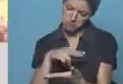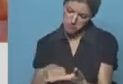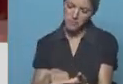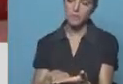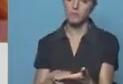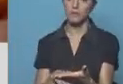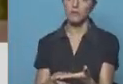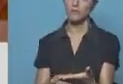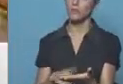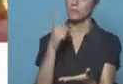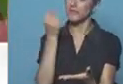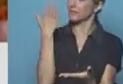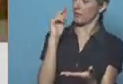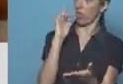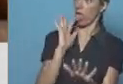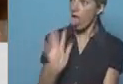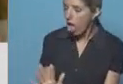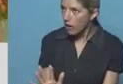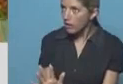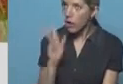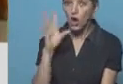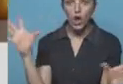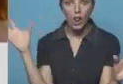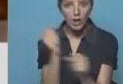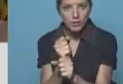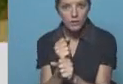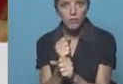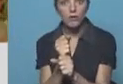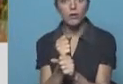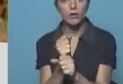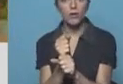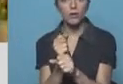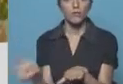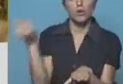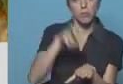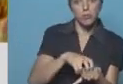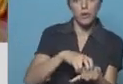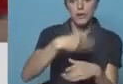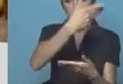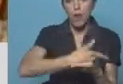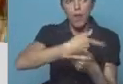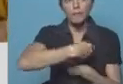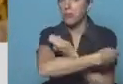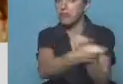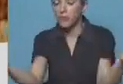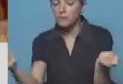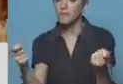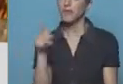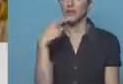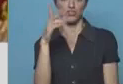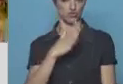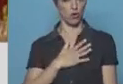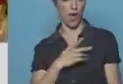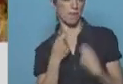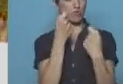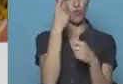todos el otro día verlos colgados en un colectivo repartiendo volantes y hablando, y él decía que no lo hacía por un partido